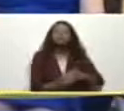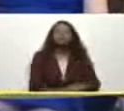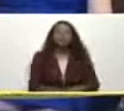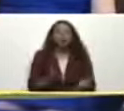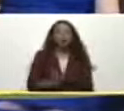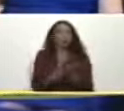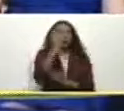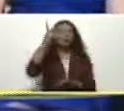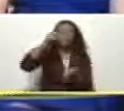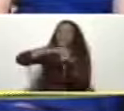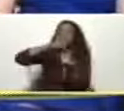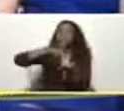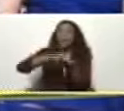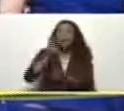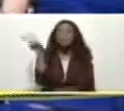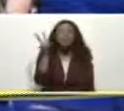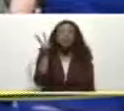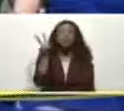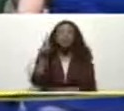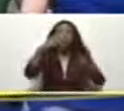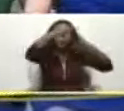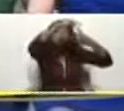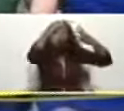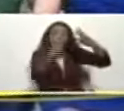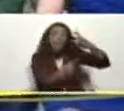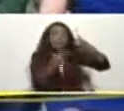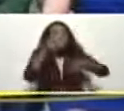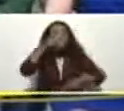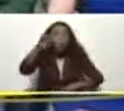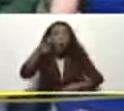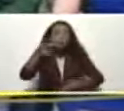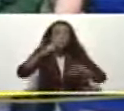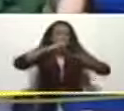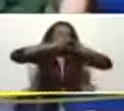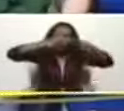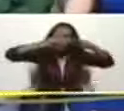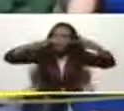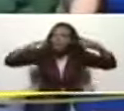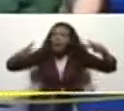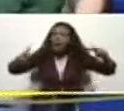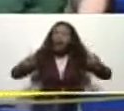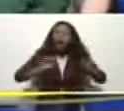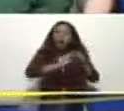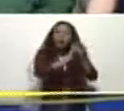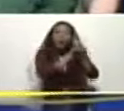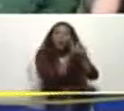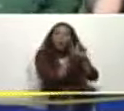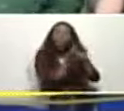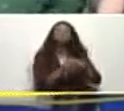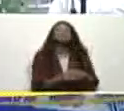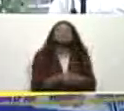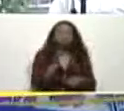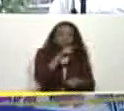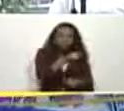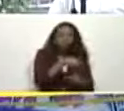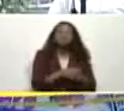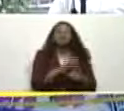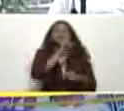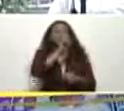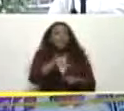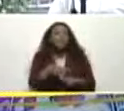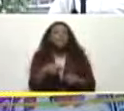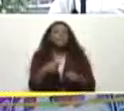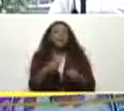Resalta la participación de Venezuela en la Red Regional de Vigilancia Genómica, COVID-19.